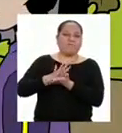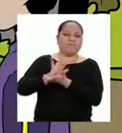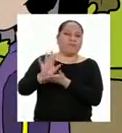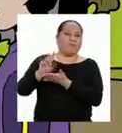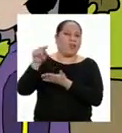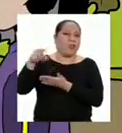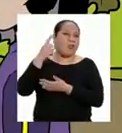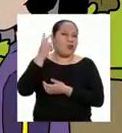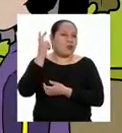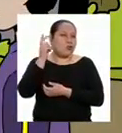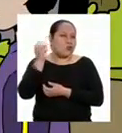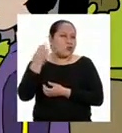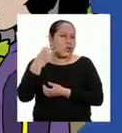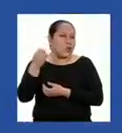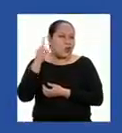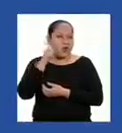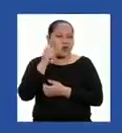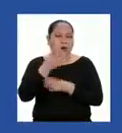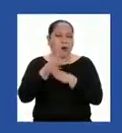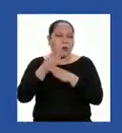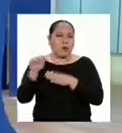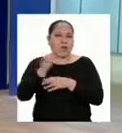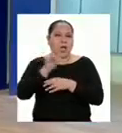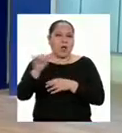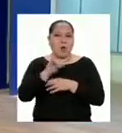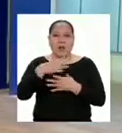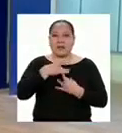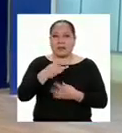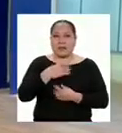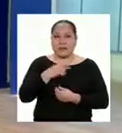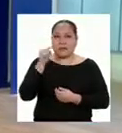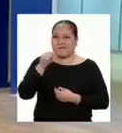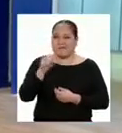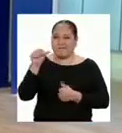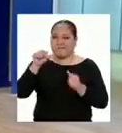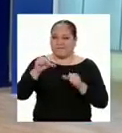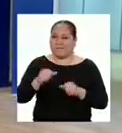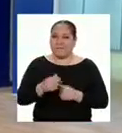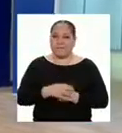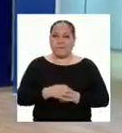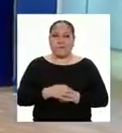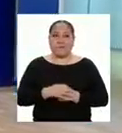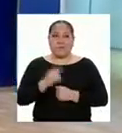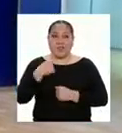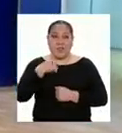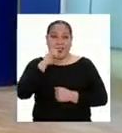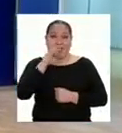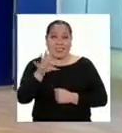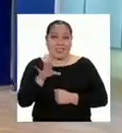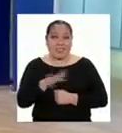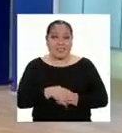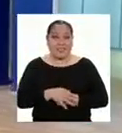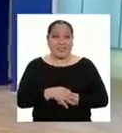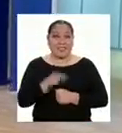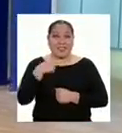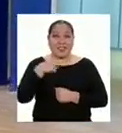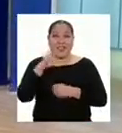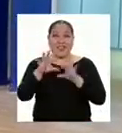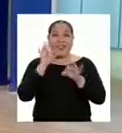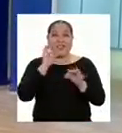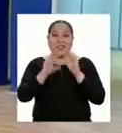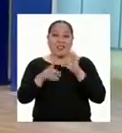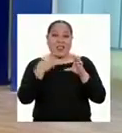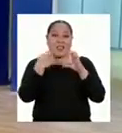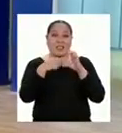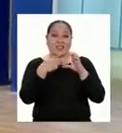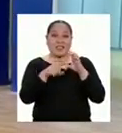contó que no compartía todos nuestros intereses. No de la mejor manera. Pues les cuento. Encontré una dirección